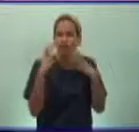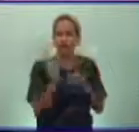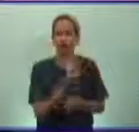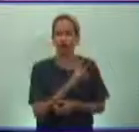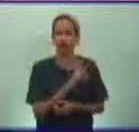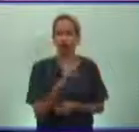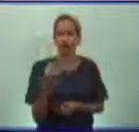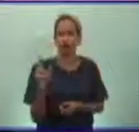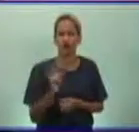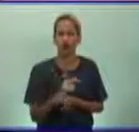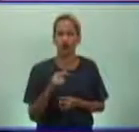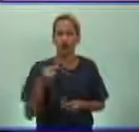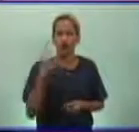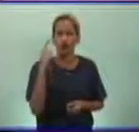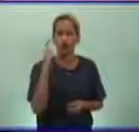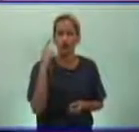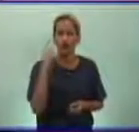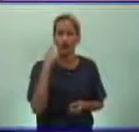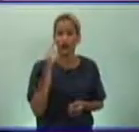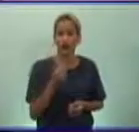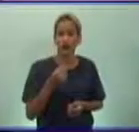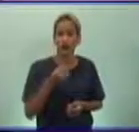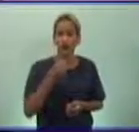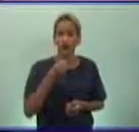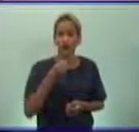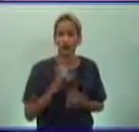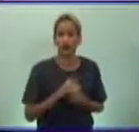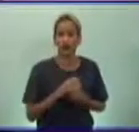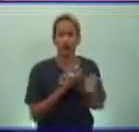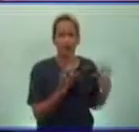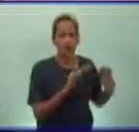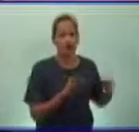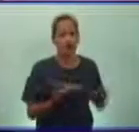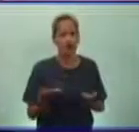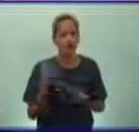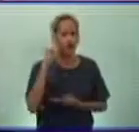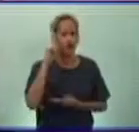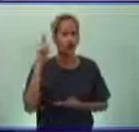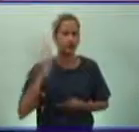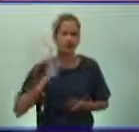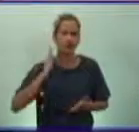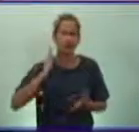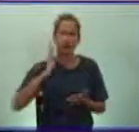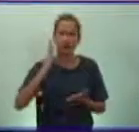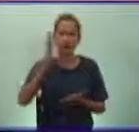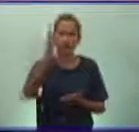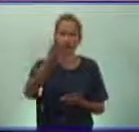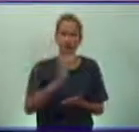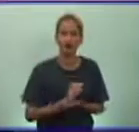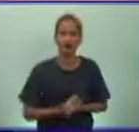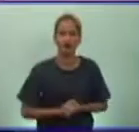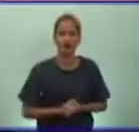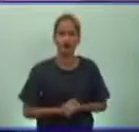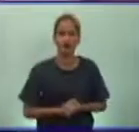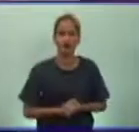reportaje podrán comprender que el homenaje a su recuerdo es eterno. Observen las imágenes.